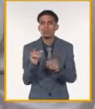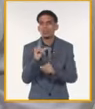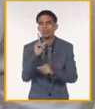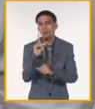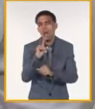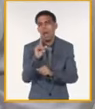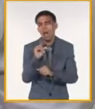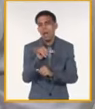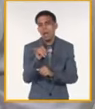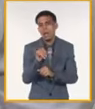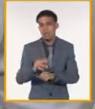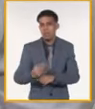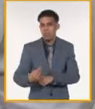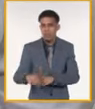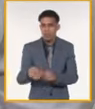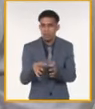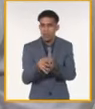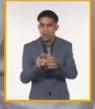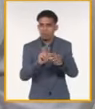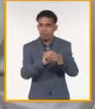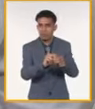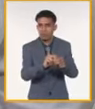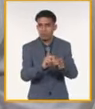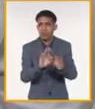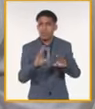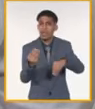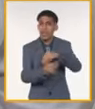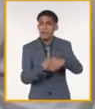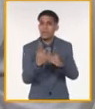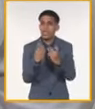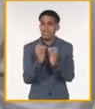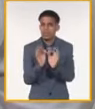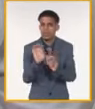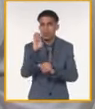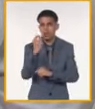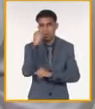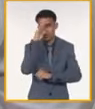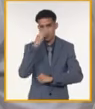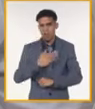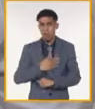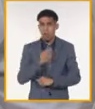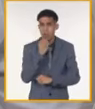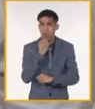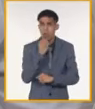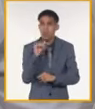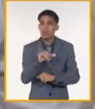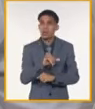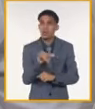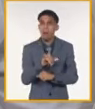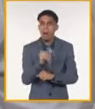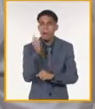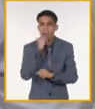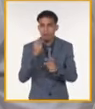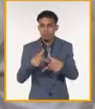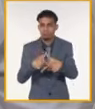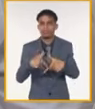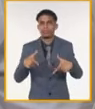para ser mi pymes que esa reestructuración que necesita también la economía cubana para dinamizar no